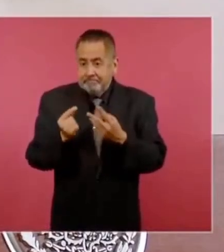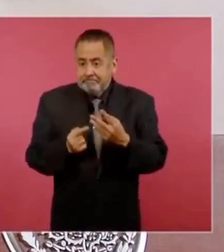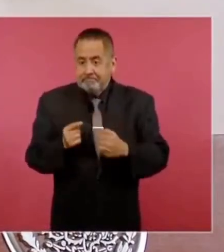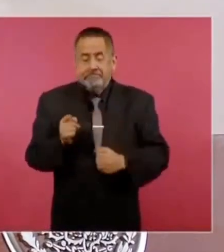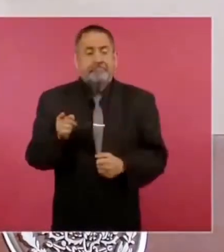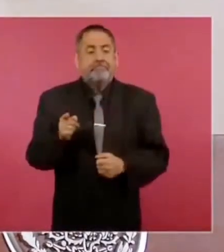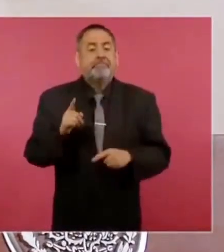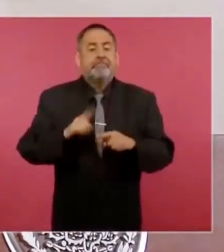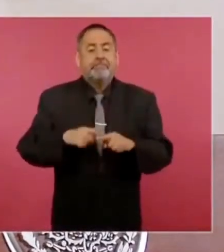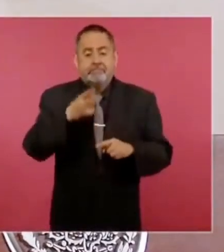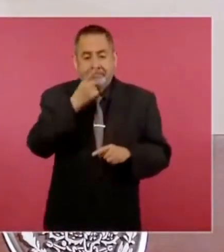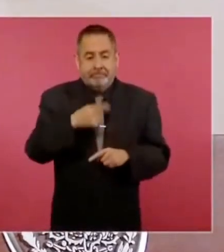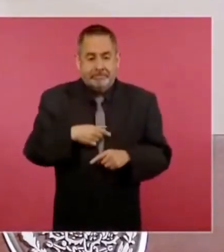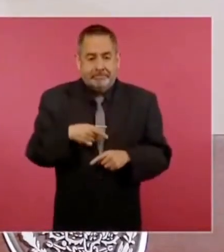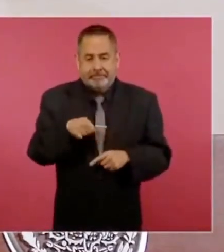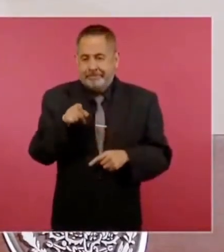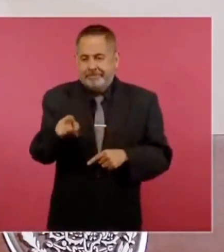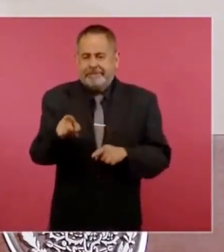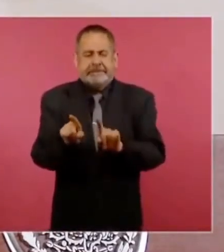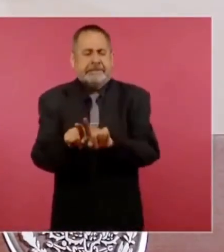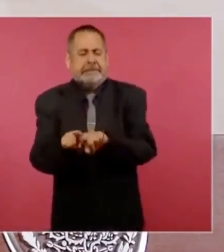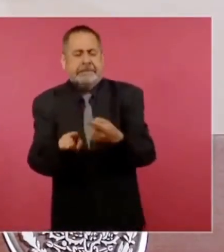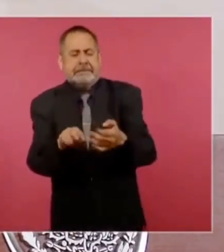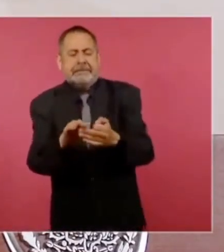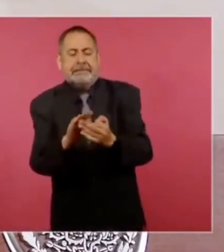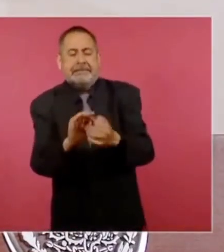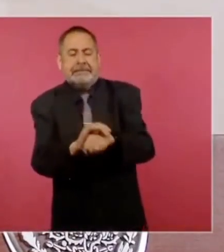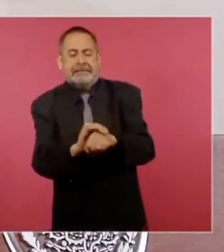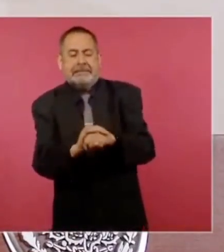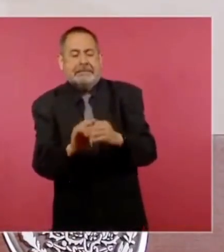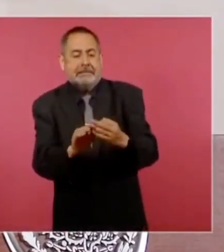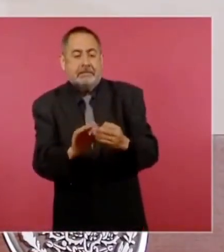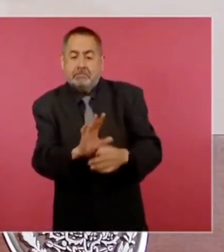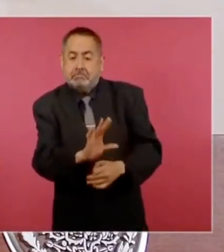pues una gente cercana ahí,